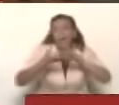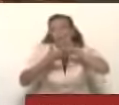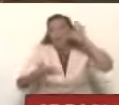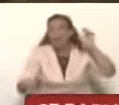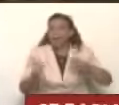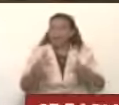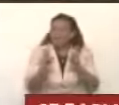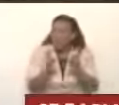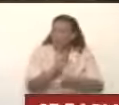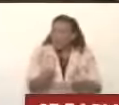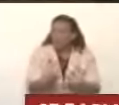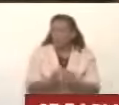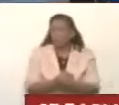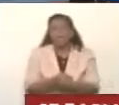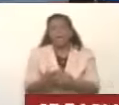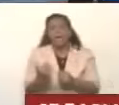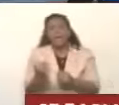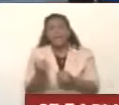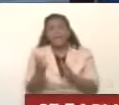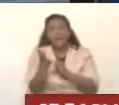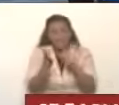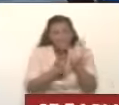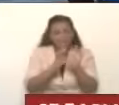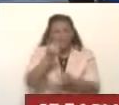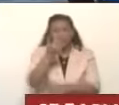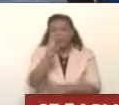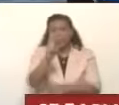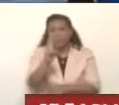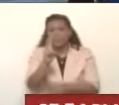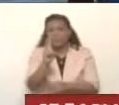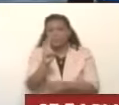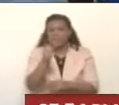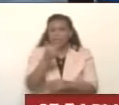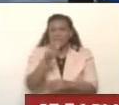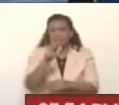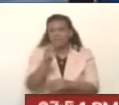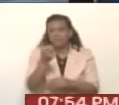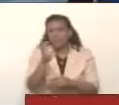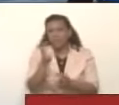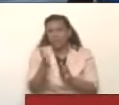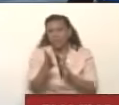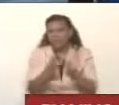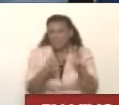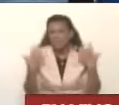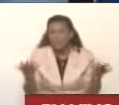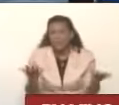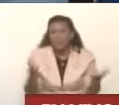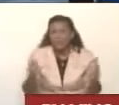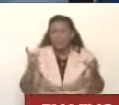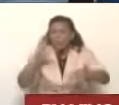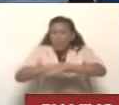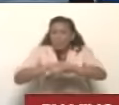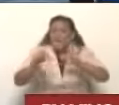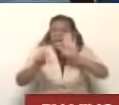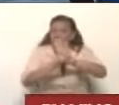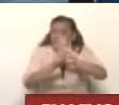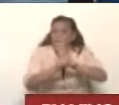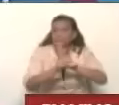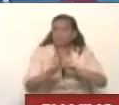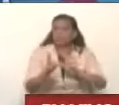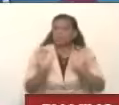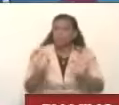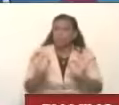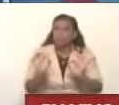de este año puso en la mesa un tema, que es la cadena perpetua. ¿Qué ha pasado con eso? Está en debate, yo lo lancé